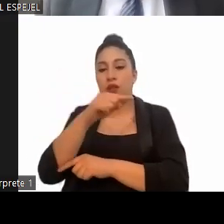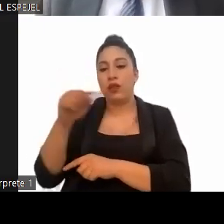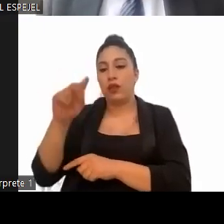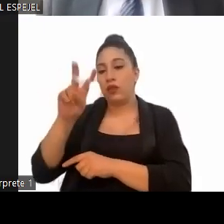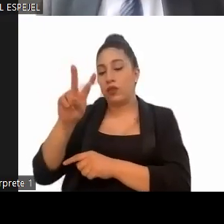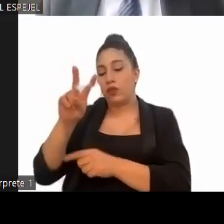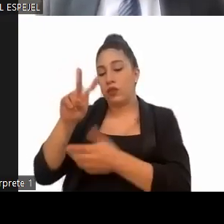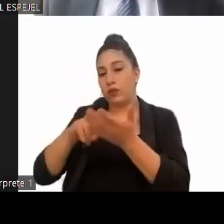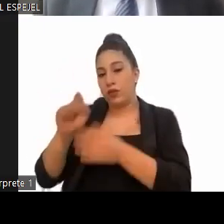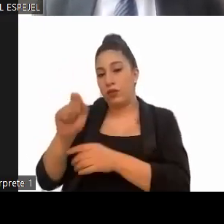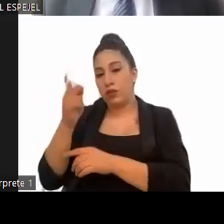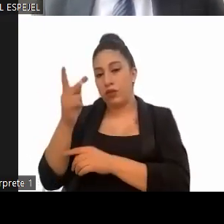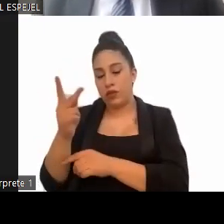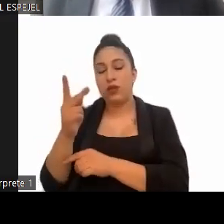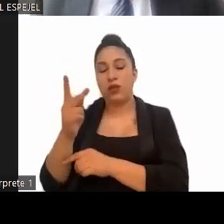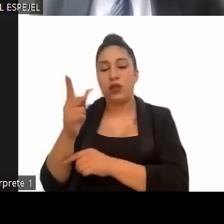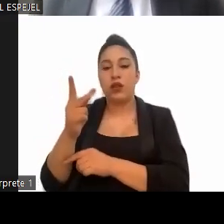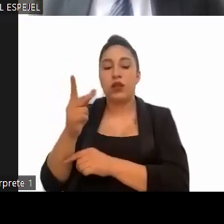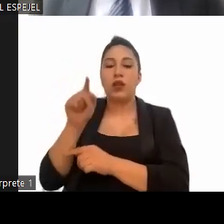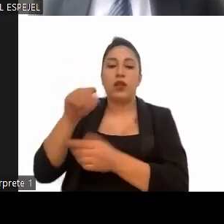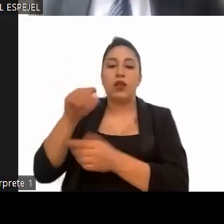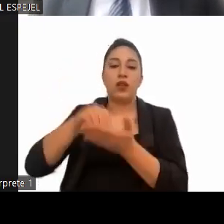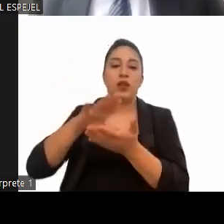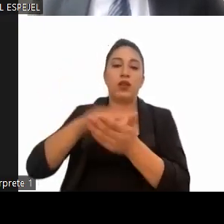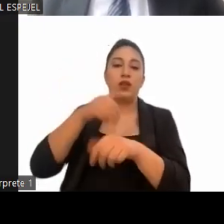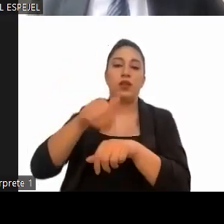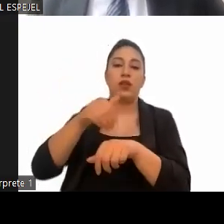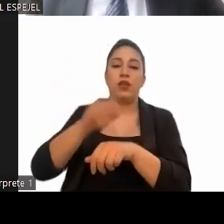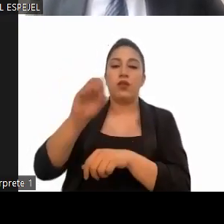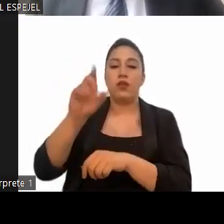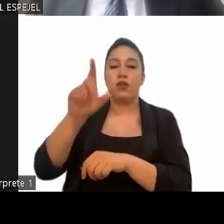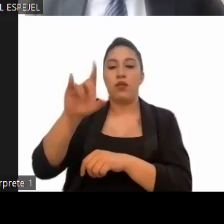295/22 del cumplimiento de resolución del folio